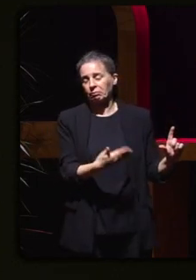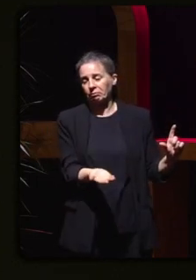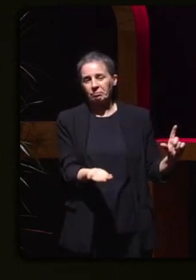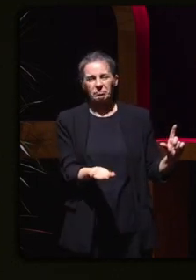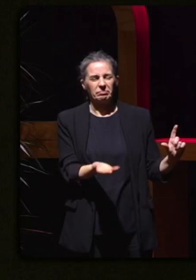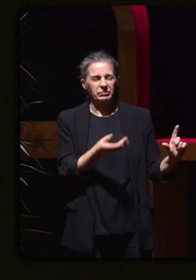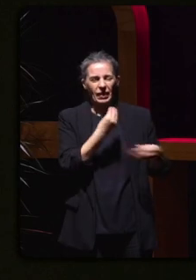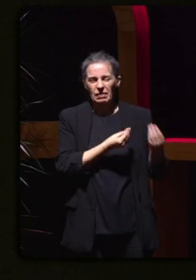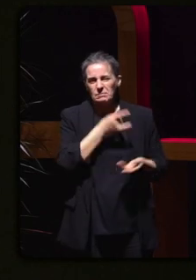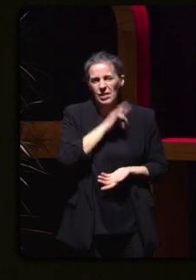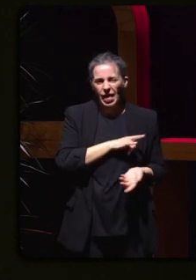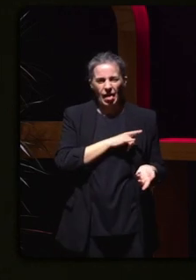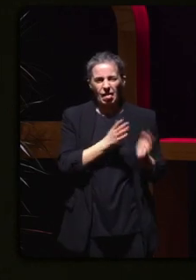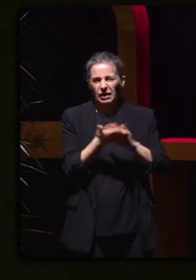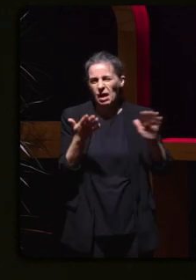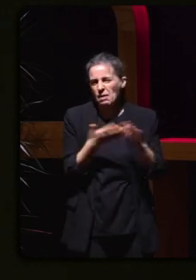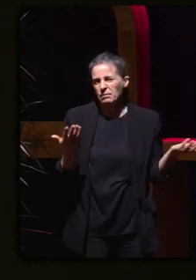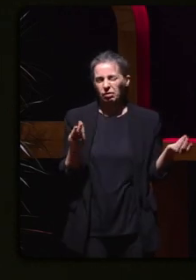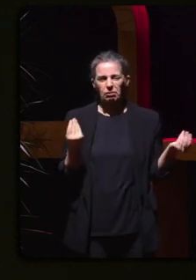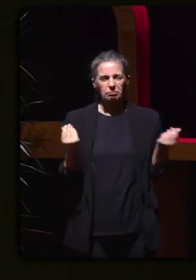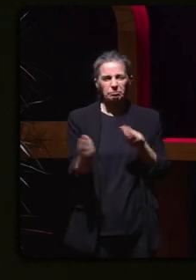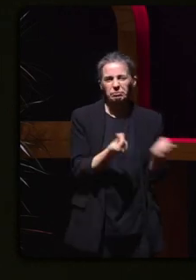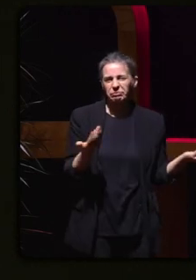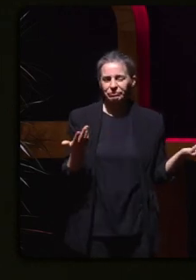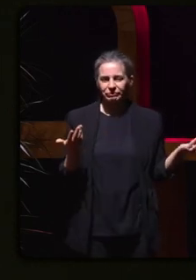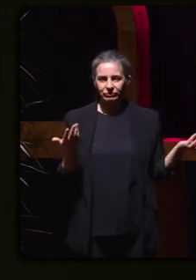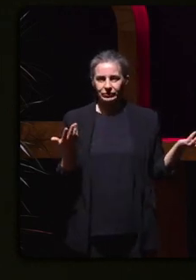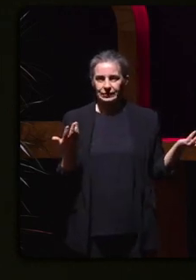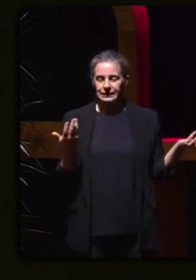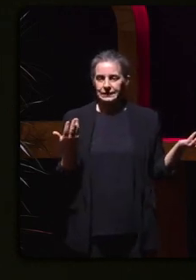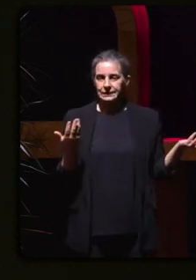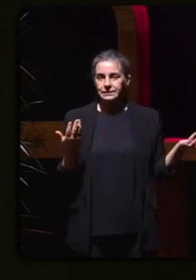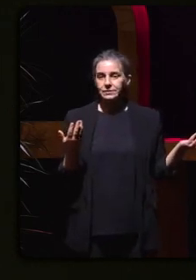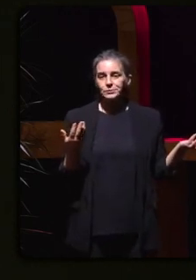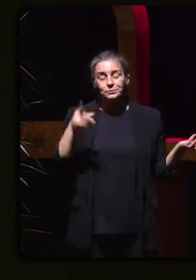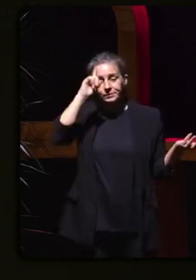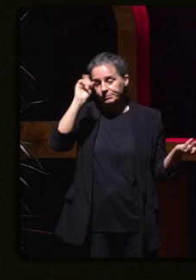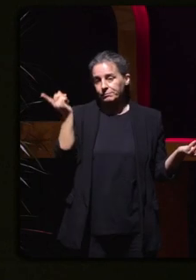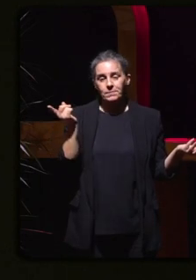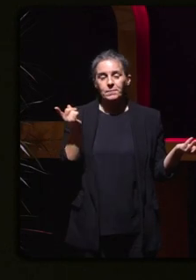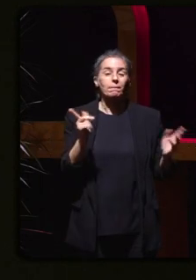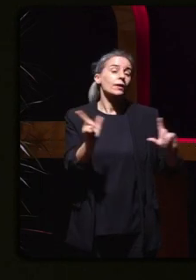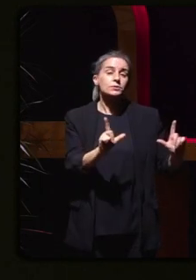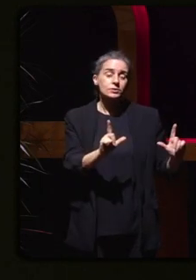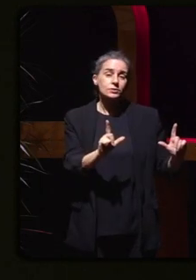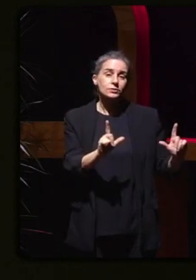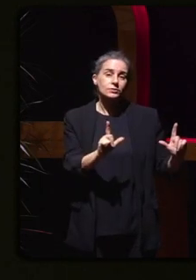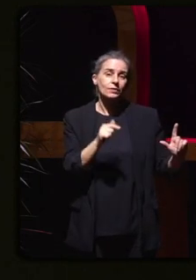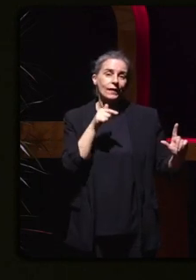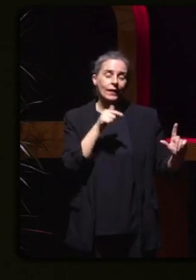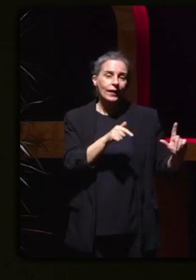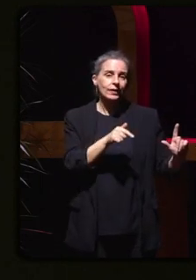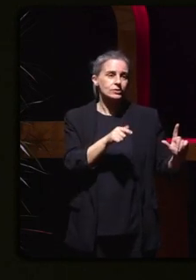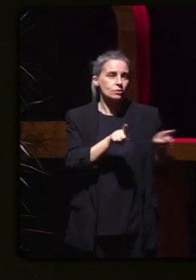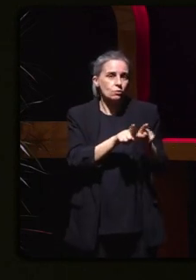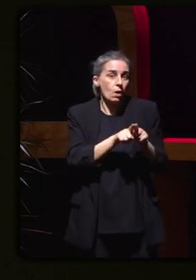mal hecha echa rápida zafia no sé la televisión es